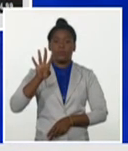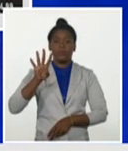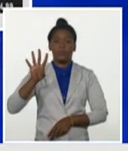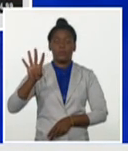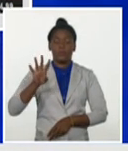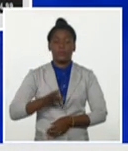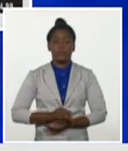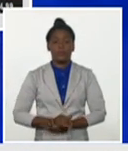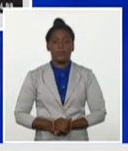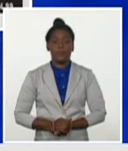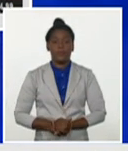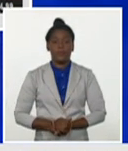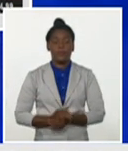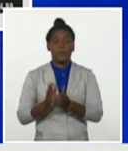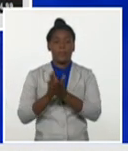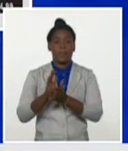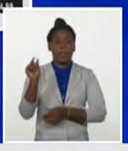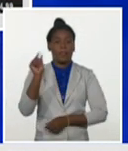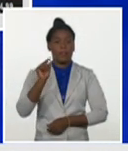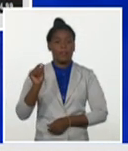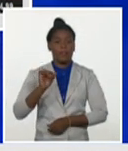7,44%, Mayabeque con el